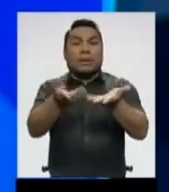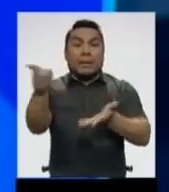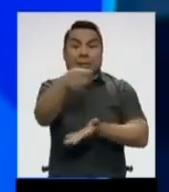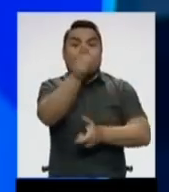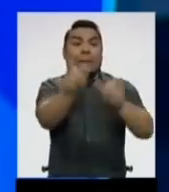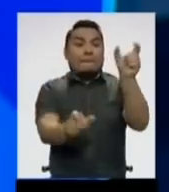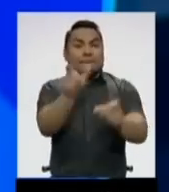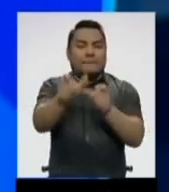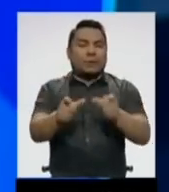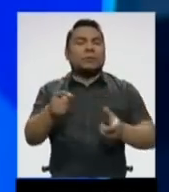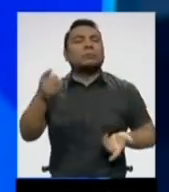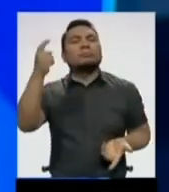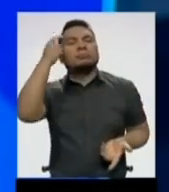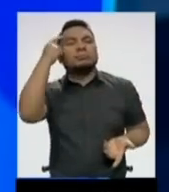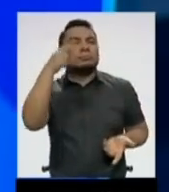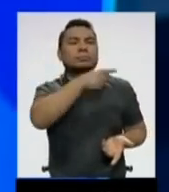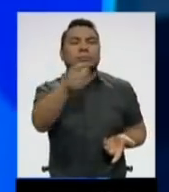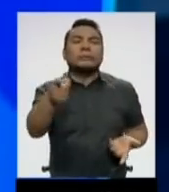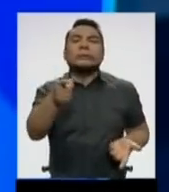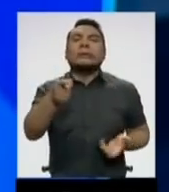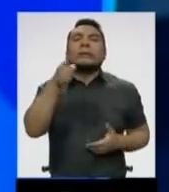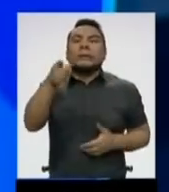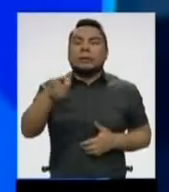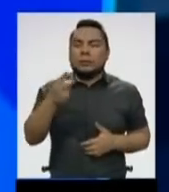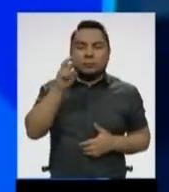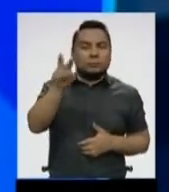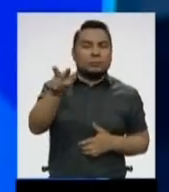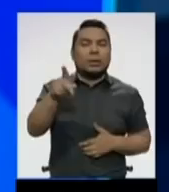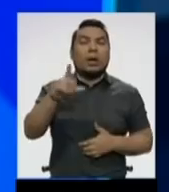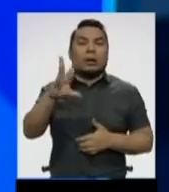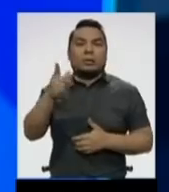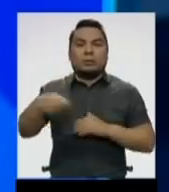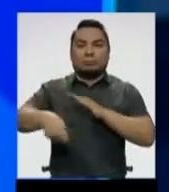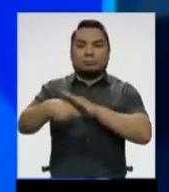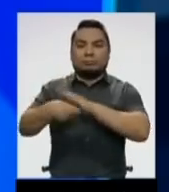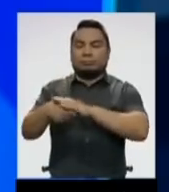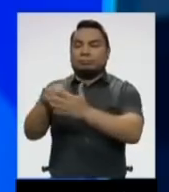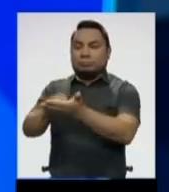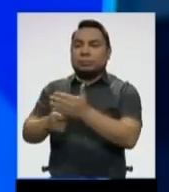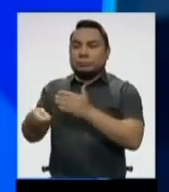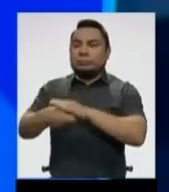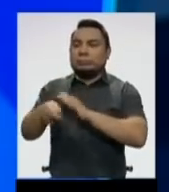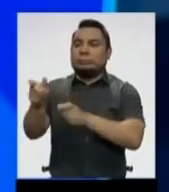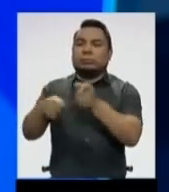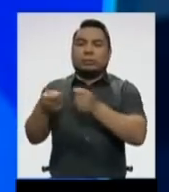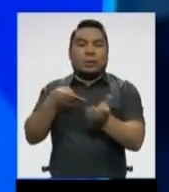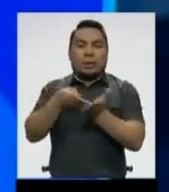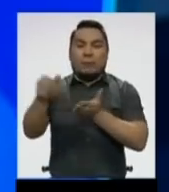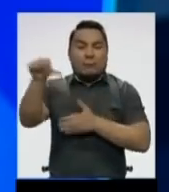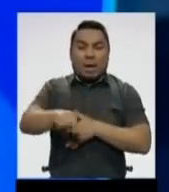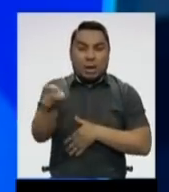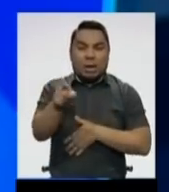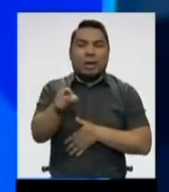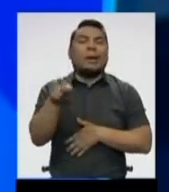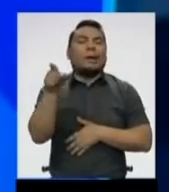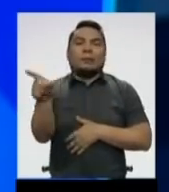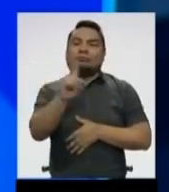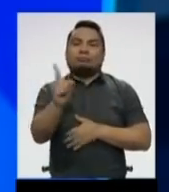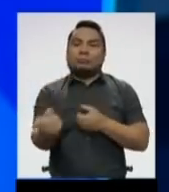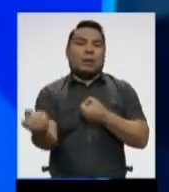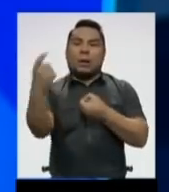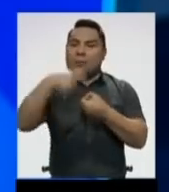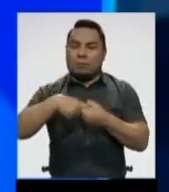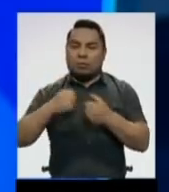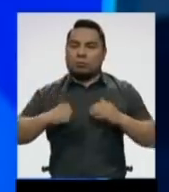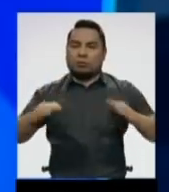que de alguna manera están cobrando cupos, delinquiendo o haciendo cosas deshonestas, no sean parte de una